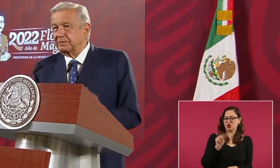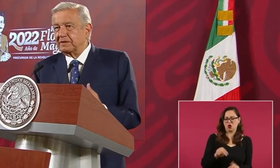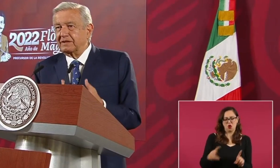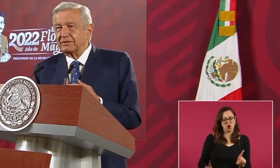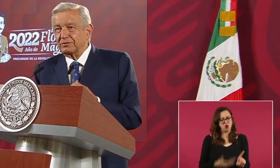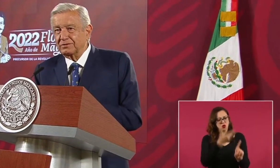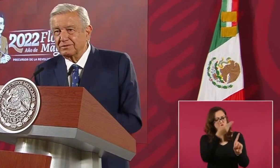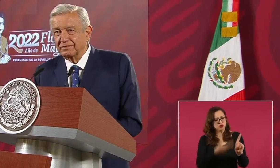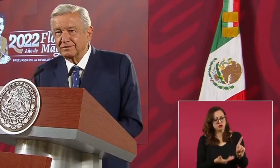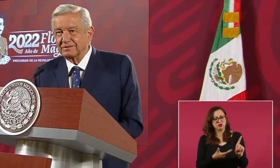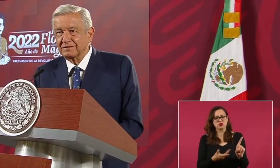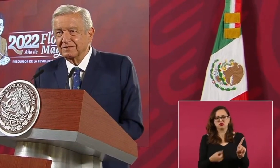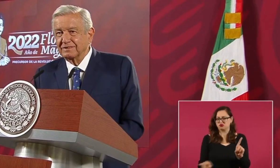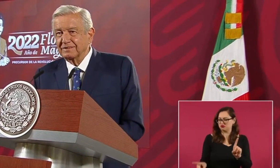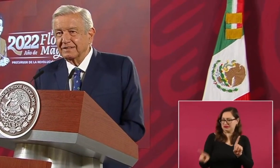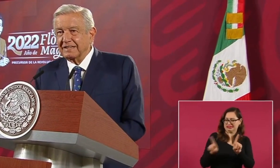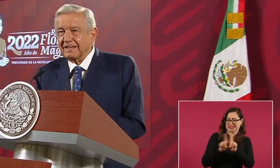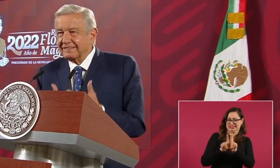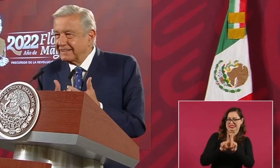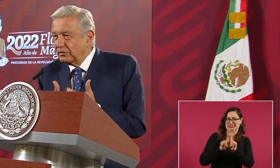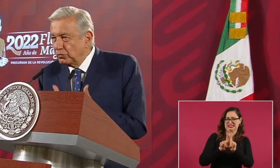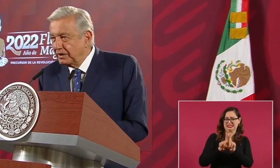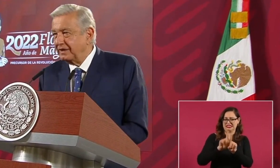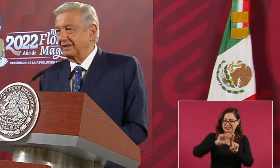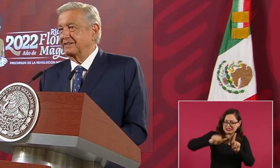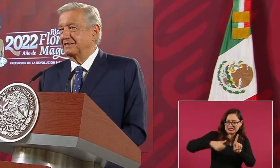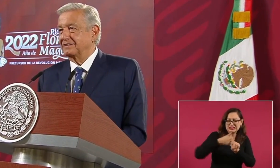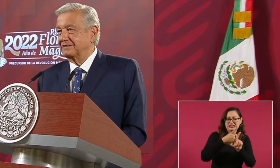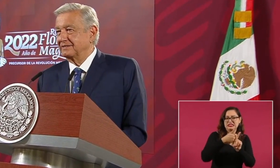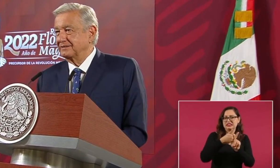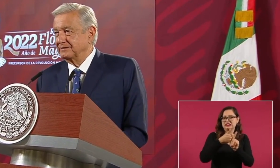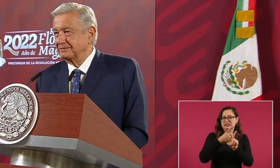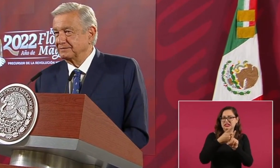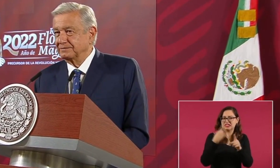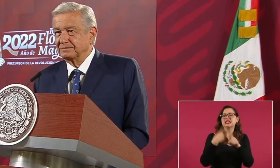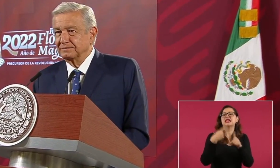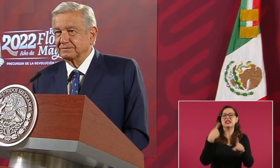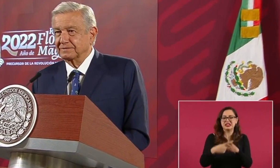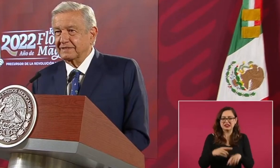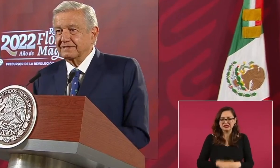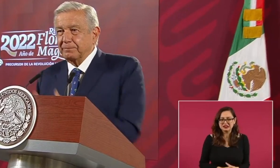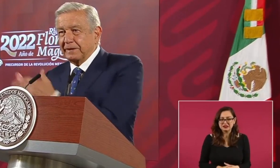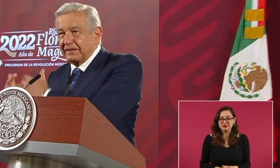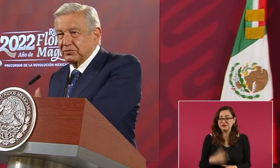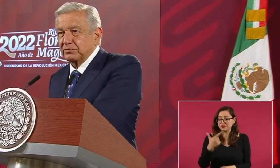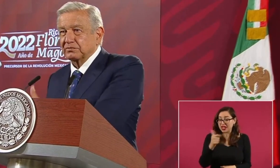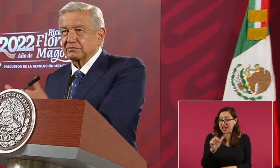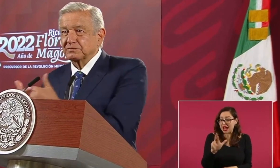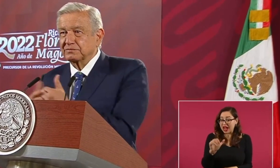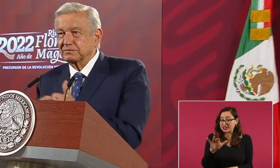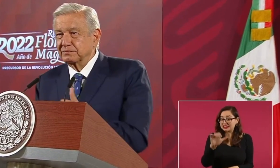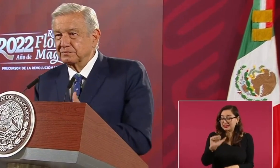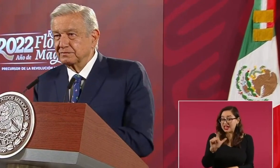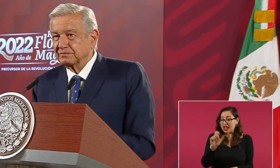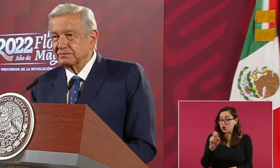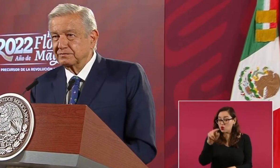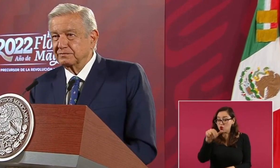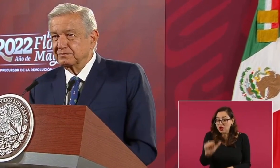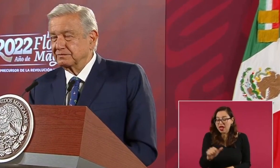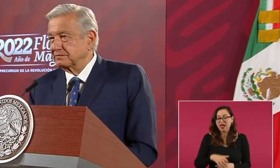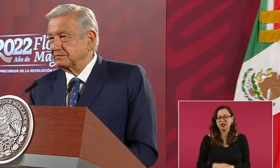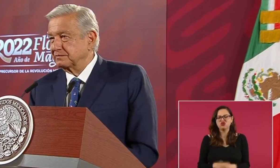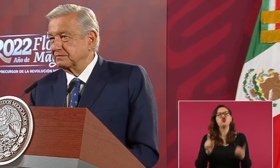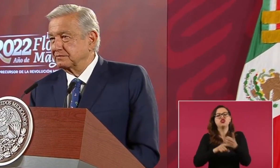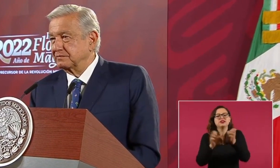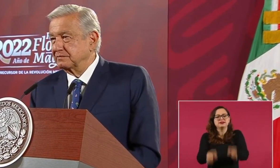oportunidad de interpretarle a muchos políticos de todos los grupos políticos que hay, de todas las